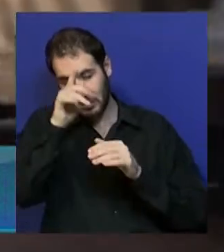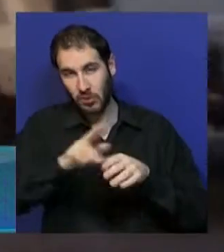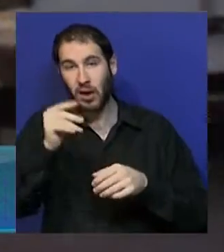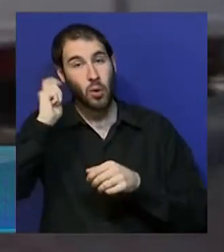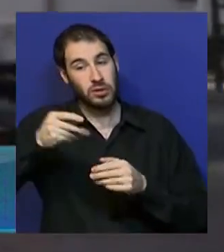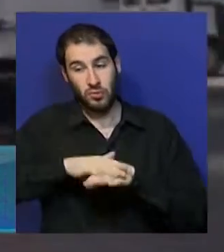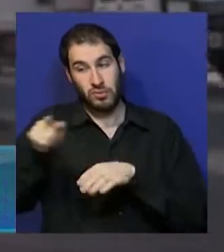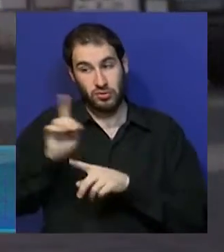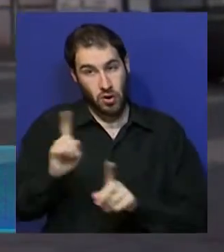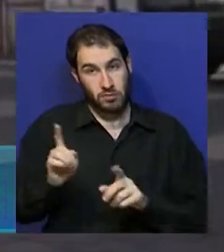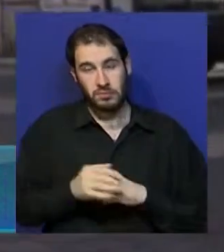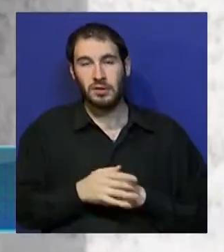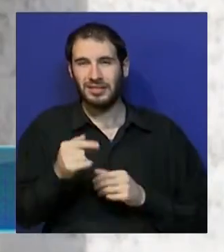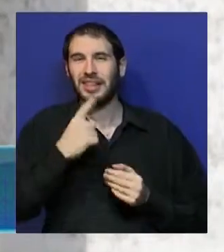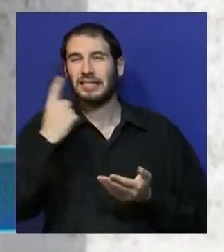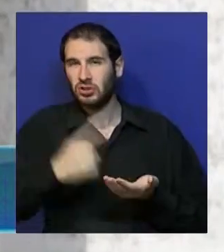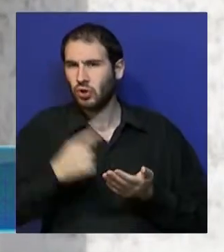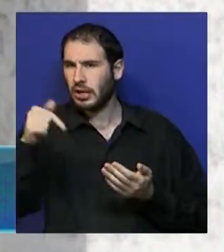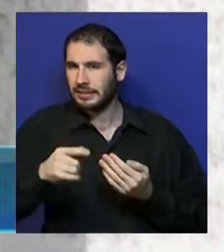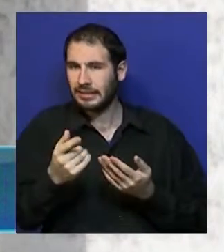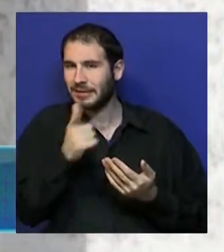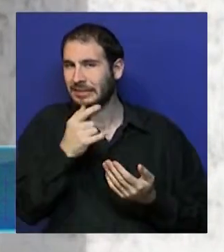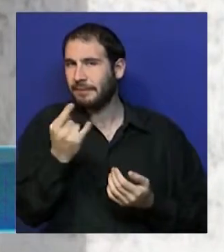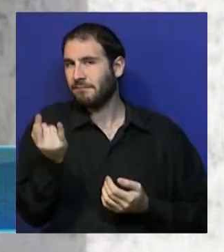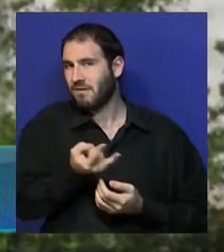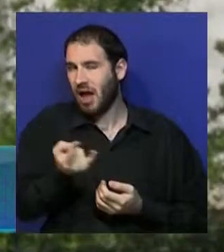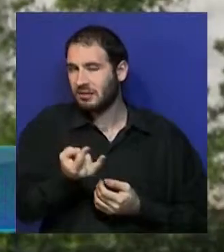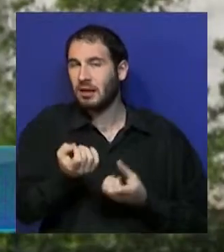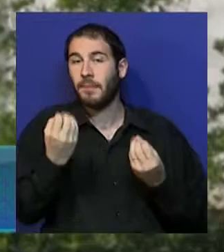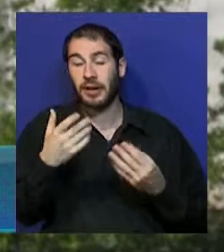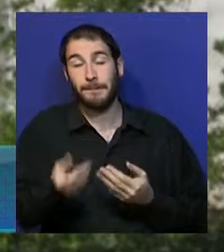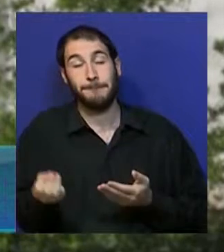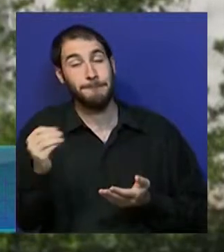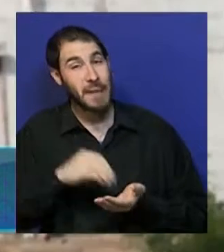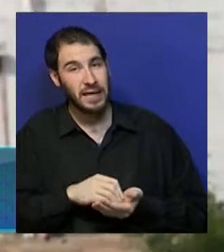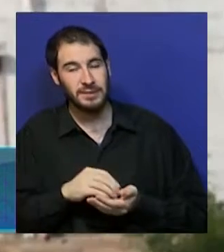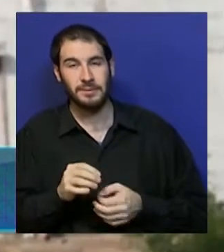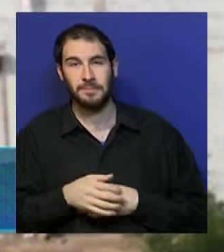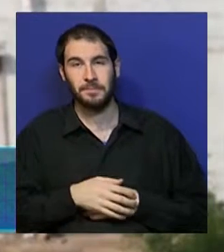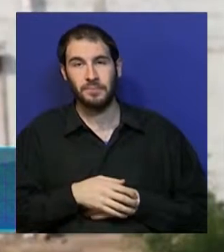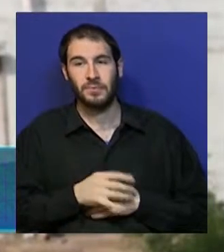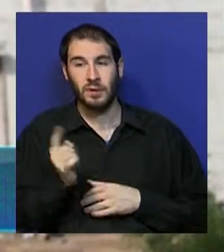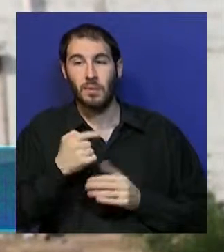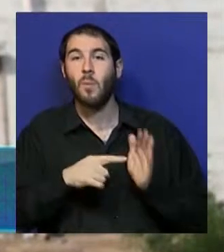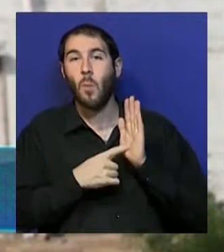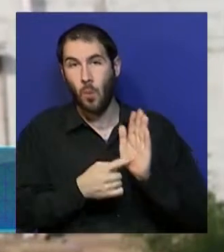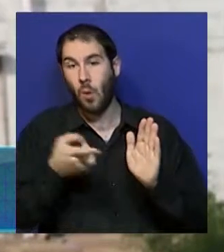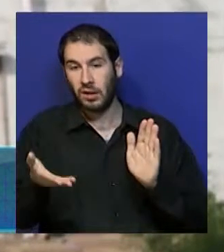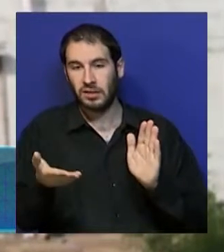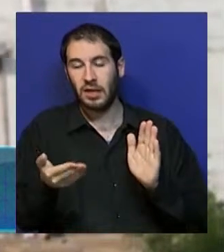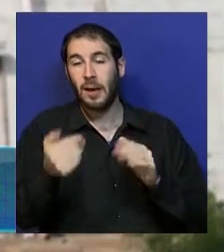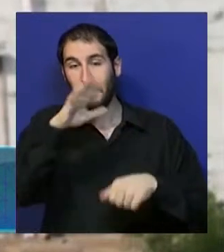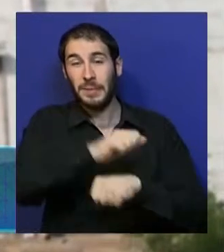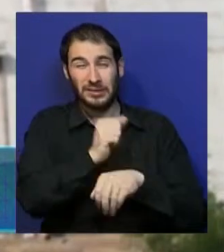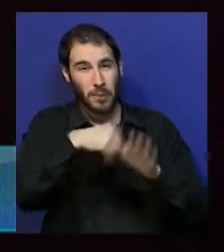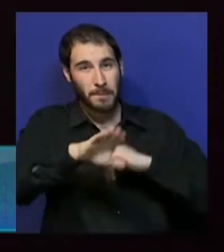aplicando. Por eso digo que es una medida que es un tanto mentirosa, porque además está demostrado que tener más